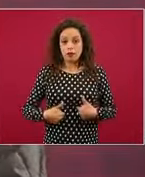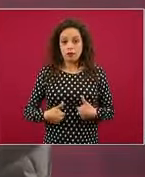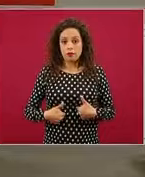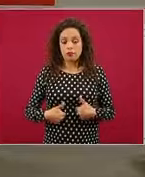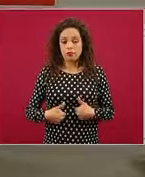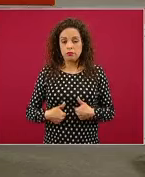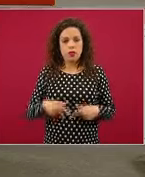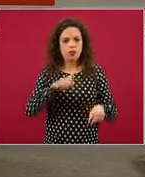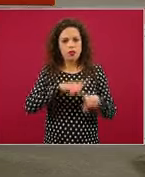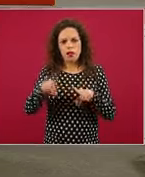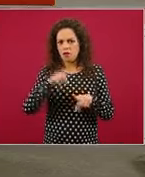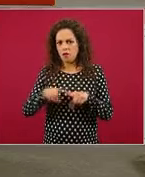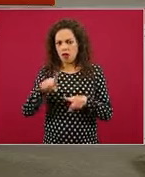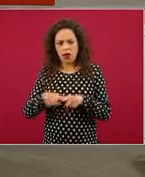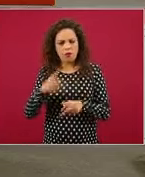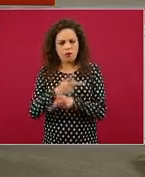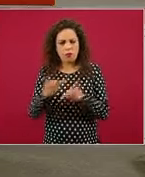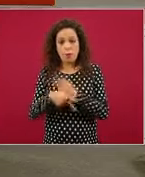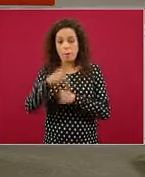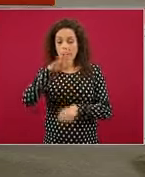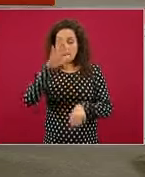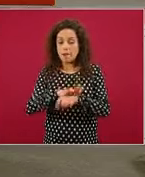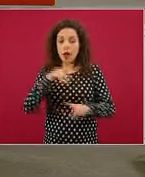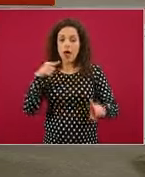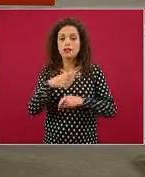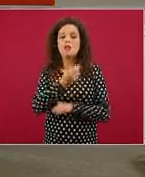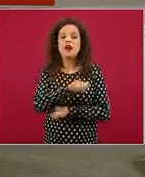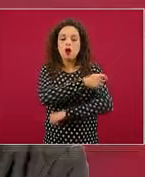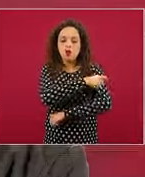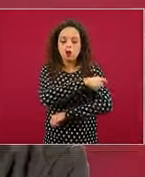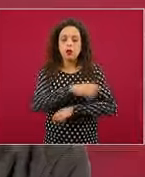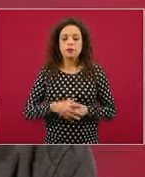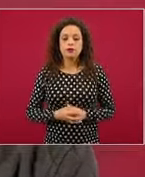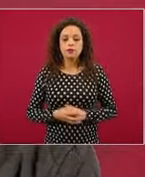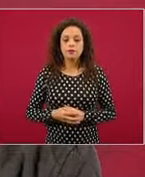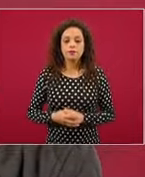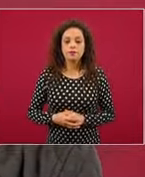A diferencia de la mayoría de los productos farmacéuticos, las